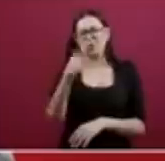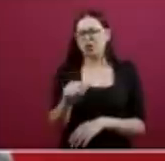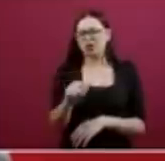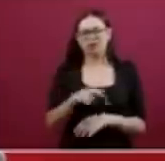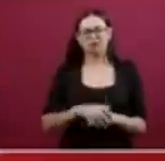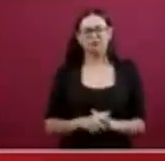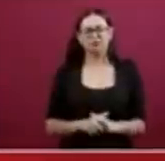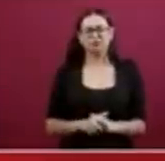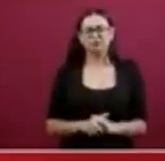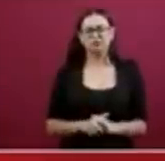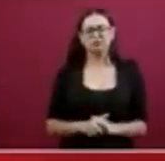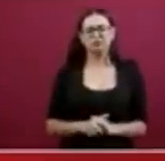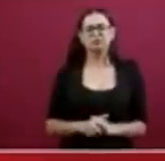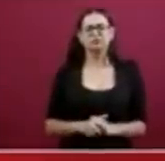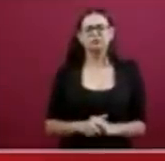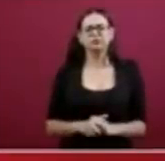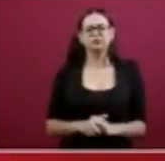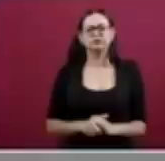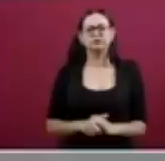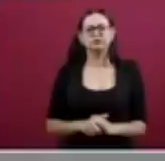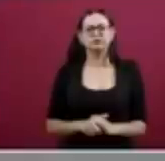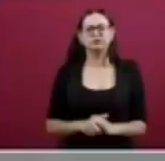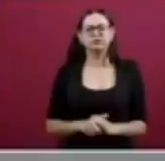Lo de su